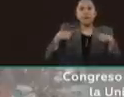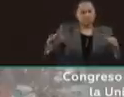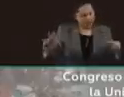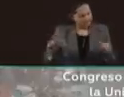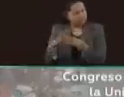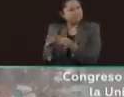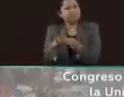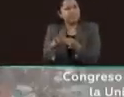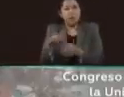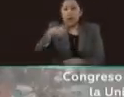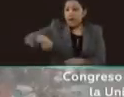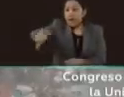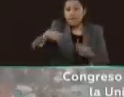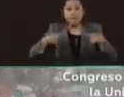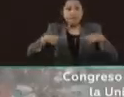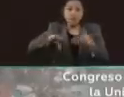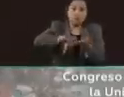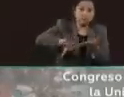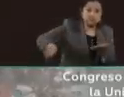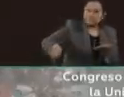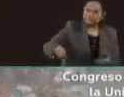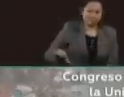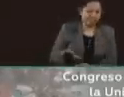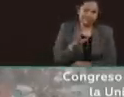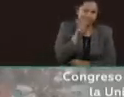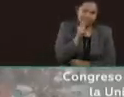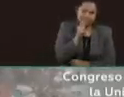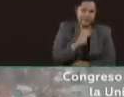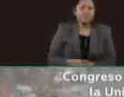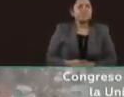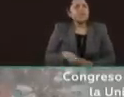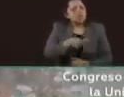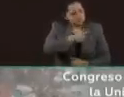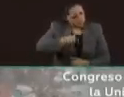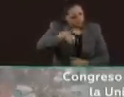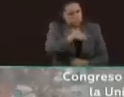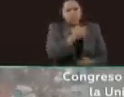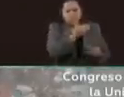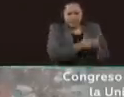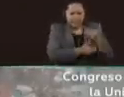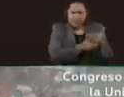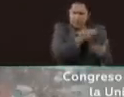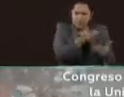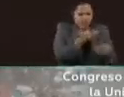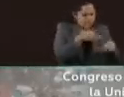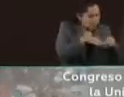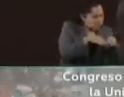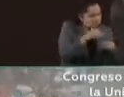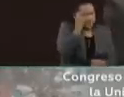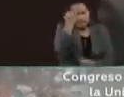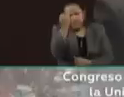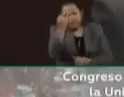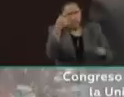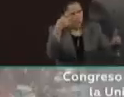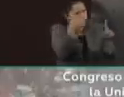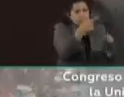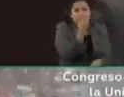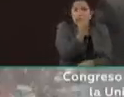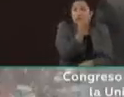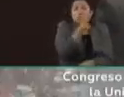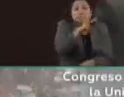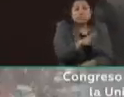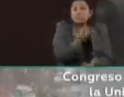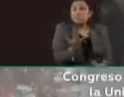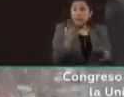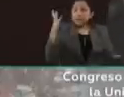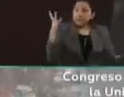Estamos haciendo un reconocimiento al papel fundamental que han desempeñado miles de hombres y mujeres a lo largo